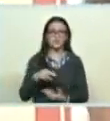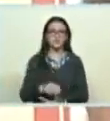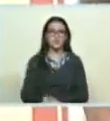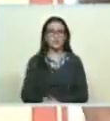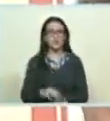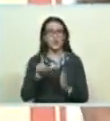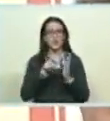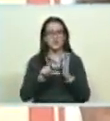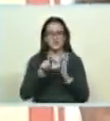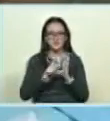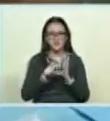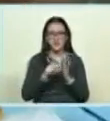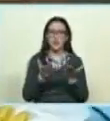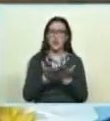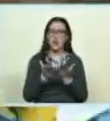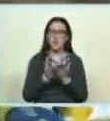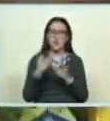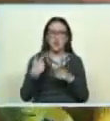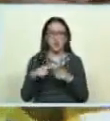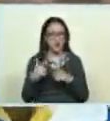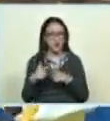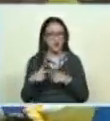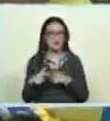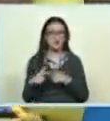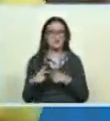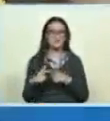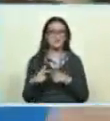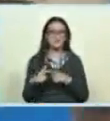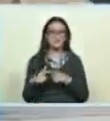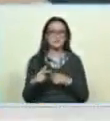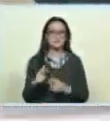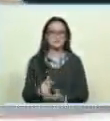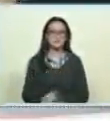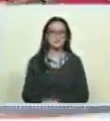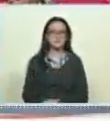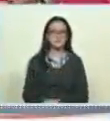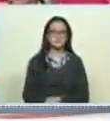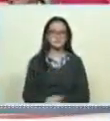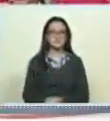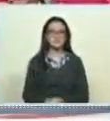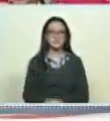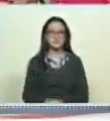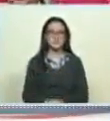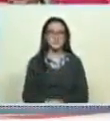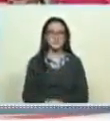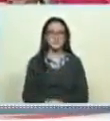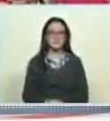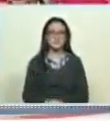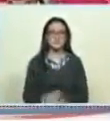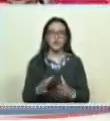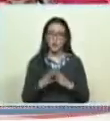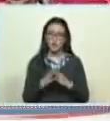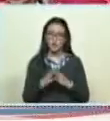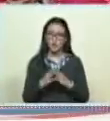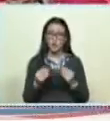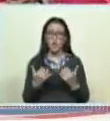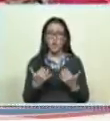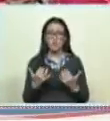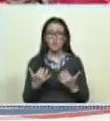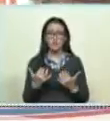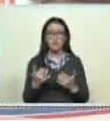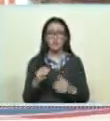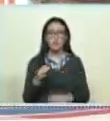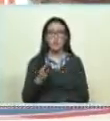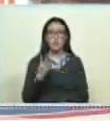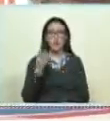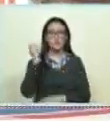nuestros liceos, en nuestras escuelas técnicas, presidente. Nosotros, presidente Nicolás Maduro, venimos de un